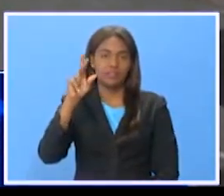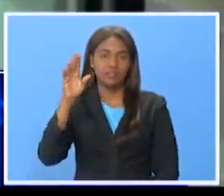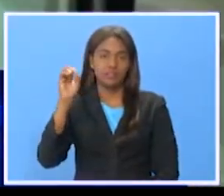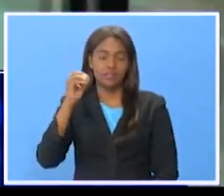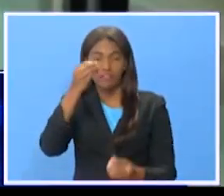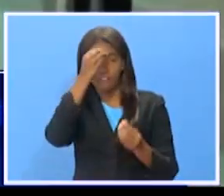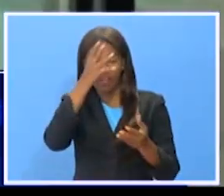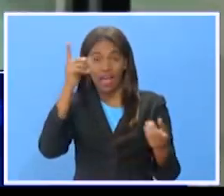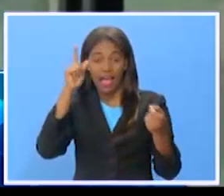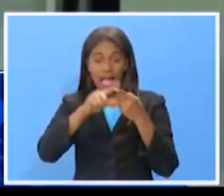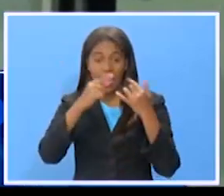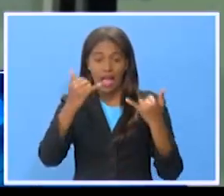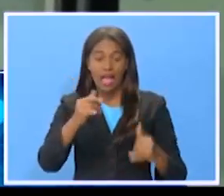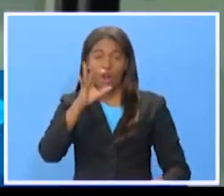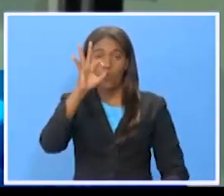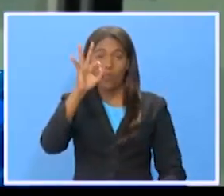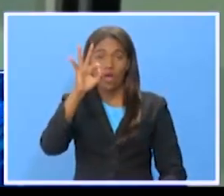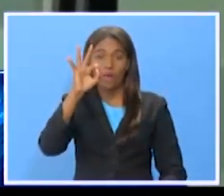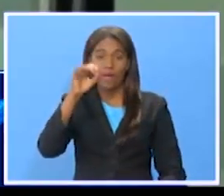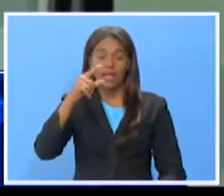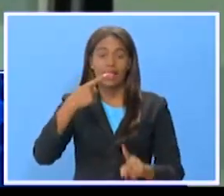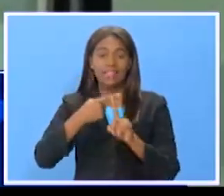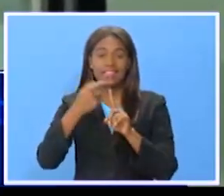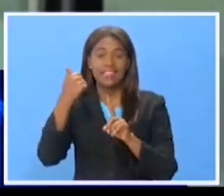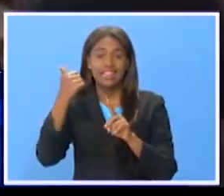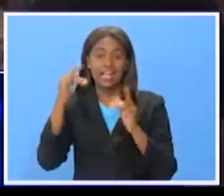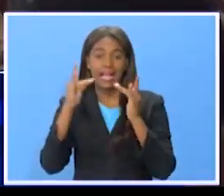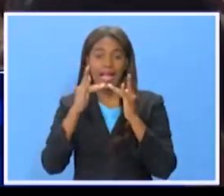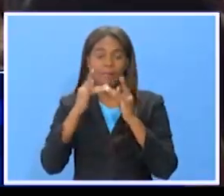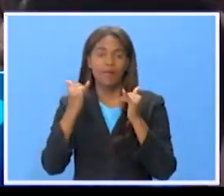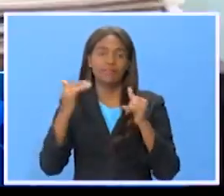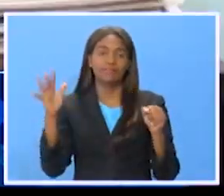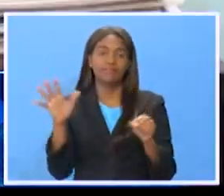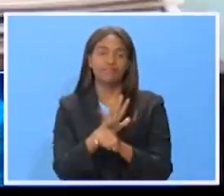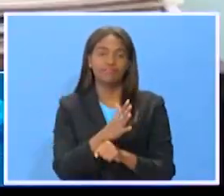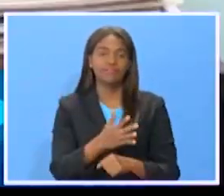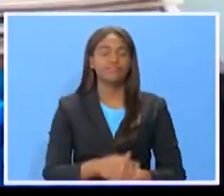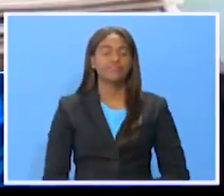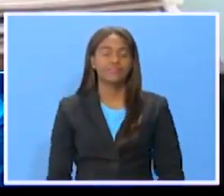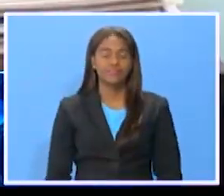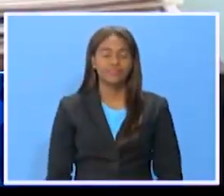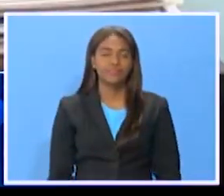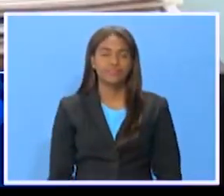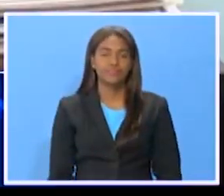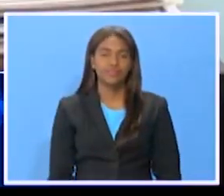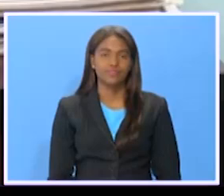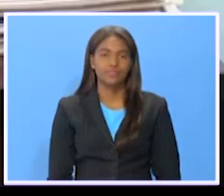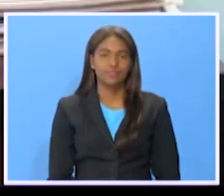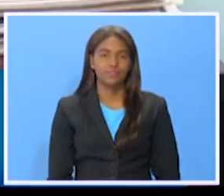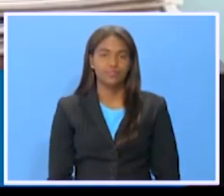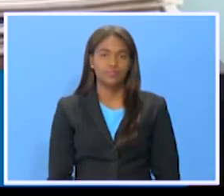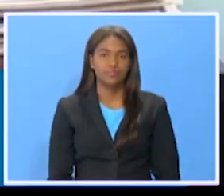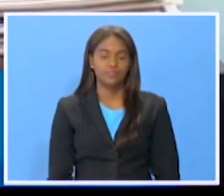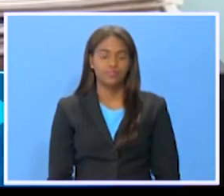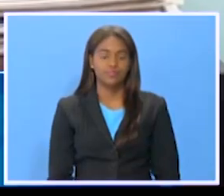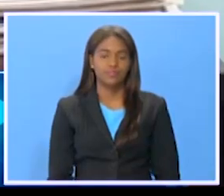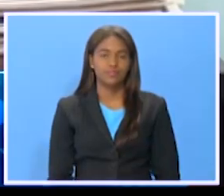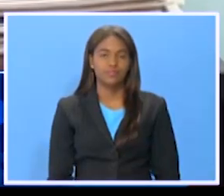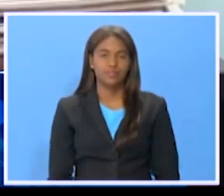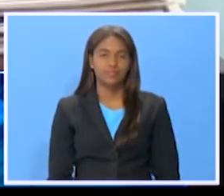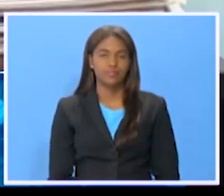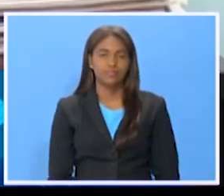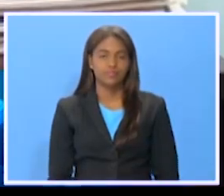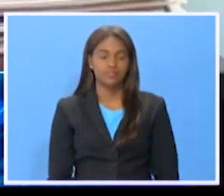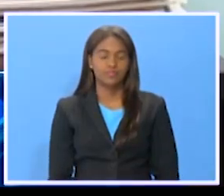que a la fecha 9 de 10 camas están ocupadas. Han sido casos de dengue con signo de alarma